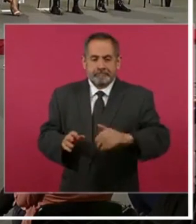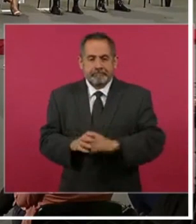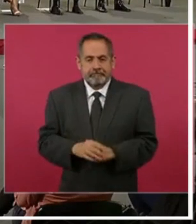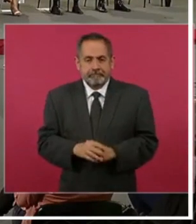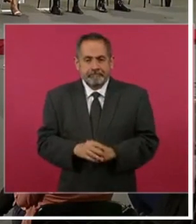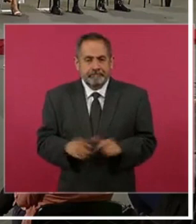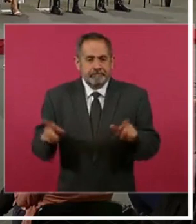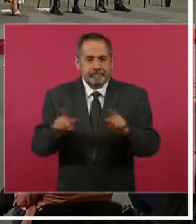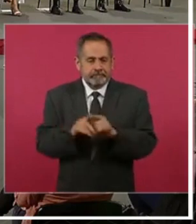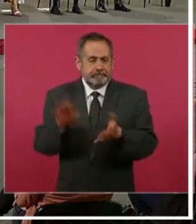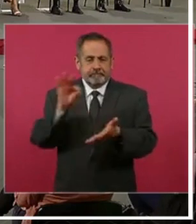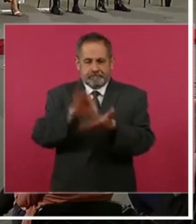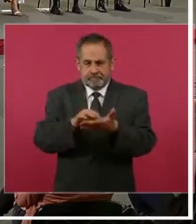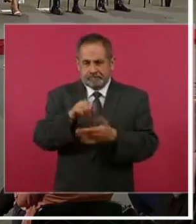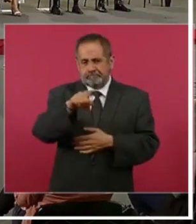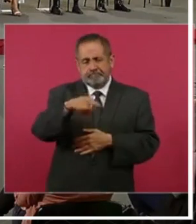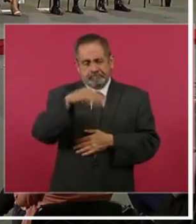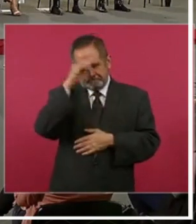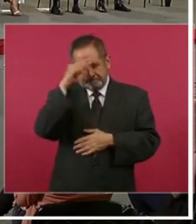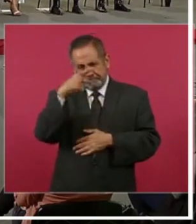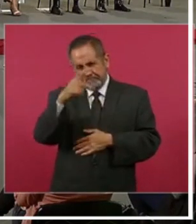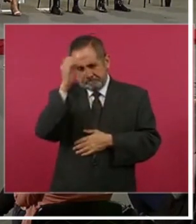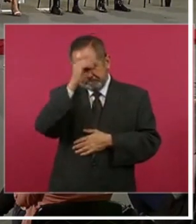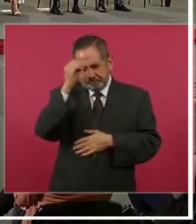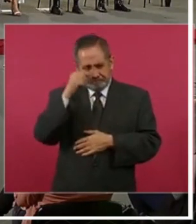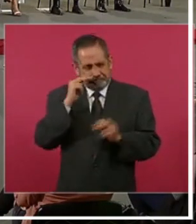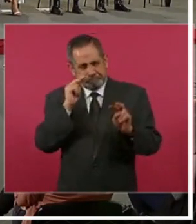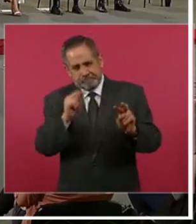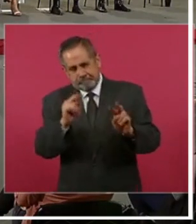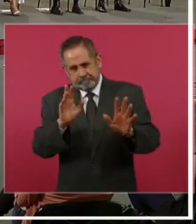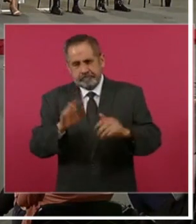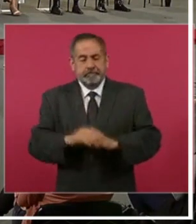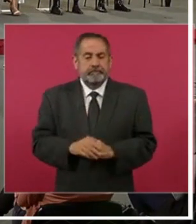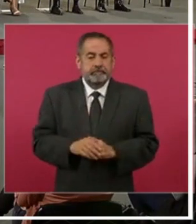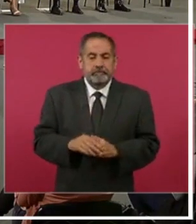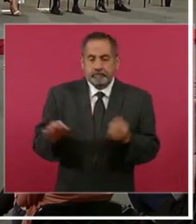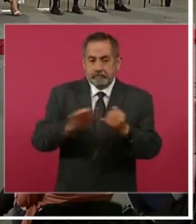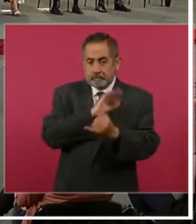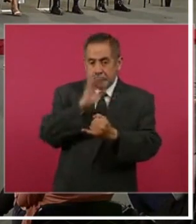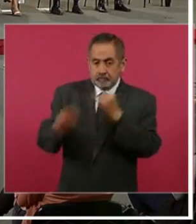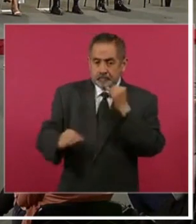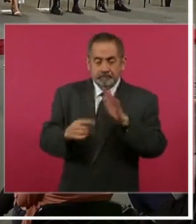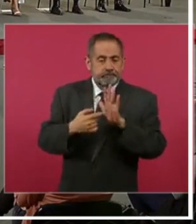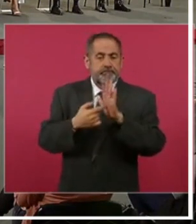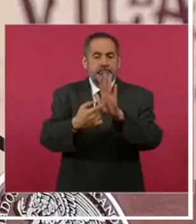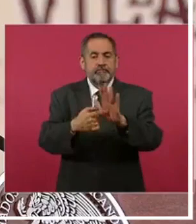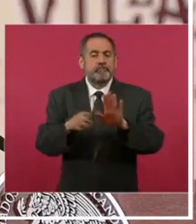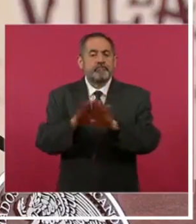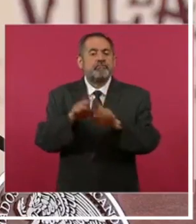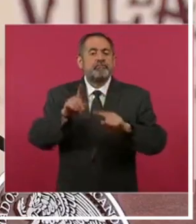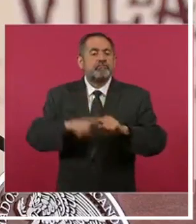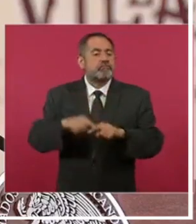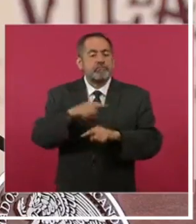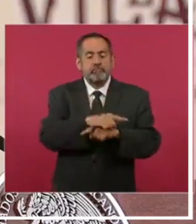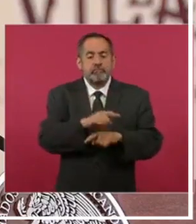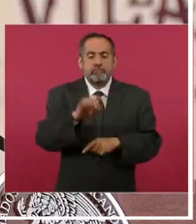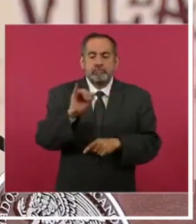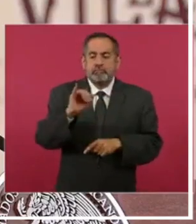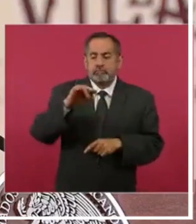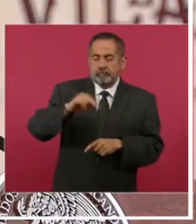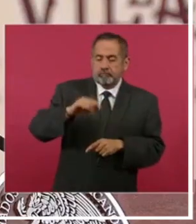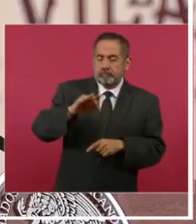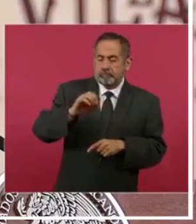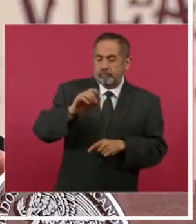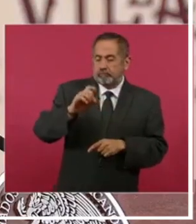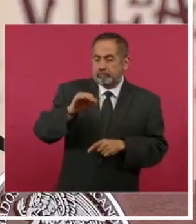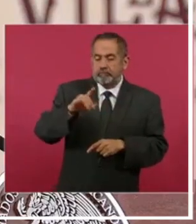aquí para que usted juzgue, saque sus propias conclusiones. Y por último, vamos a presentar la colaboración de Infodemia sobre las